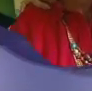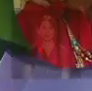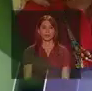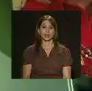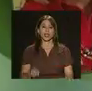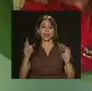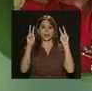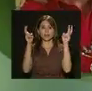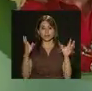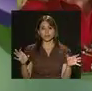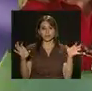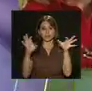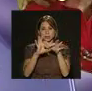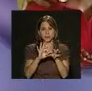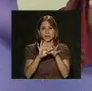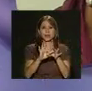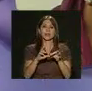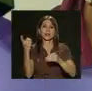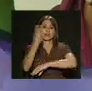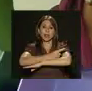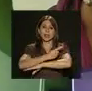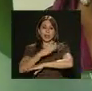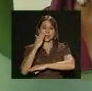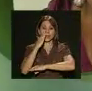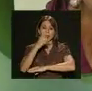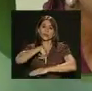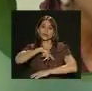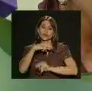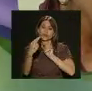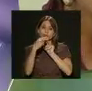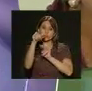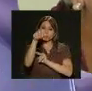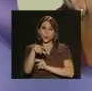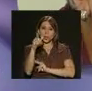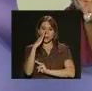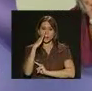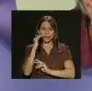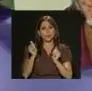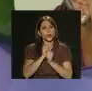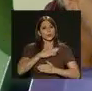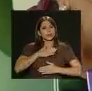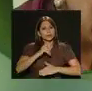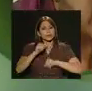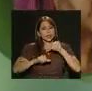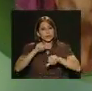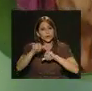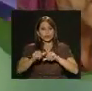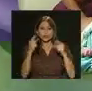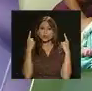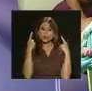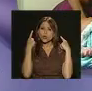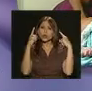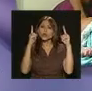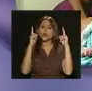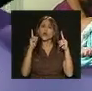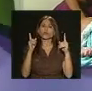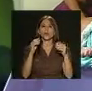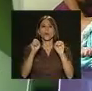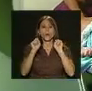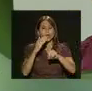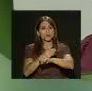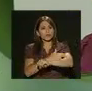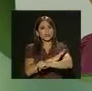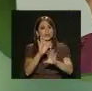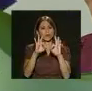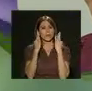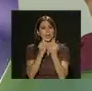En el marco de la celebración del Día de la Madre, conoceremos a una mamá que con dedicación y esfuerzo logró sacar adelante a su familia,